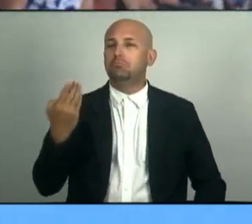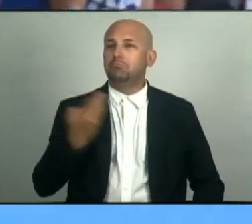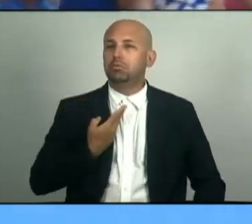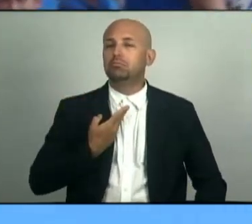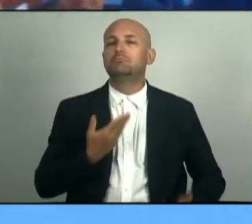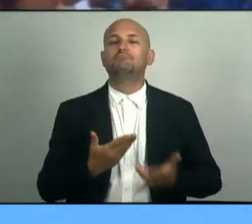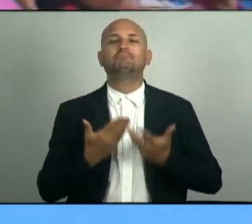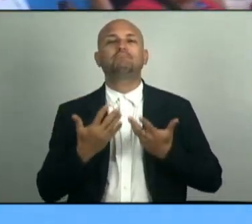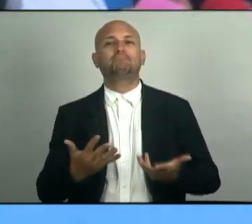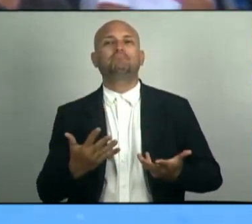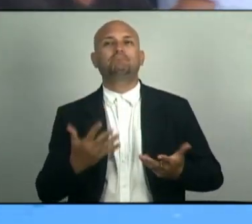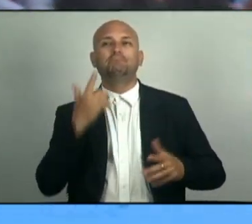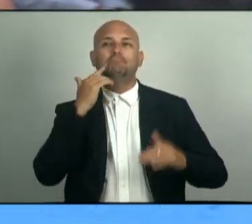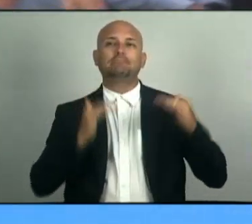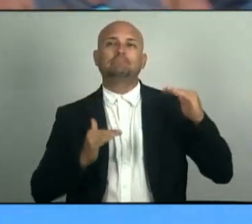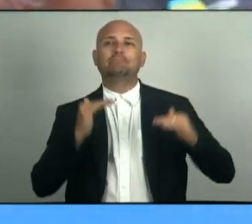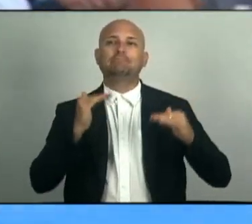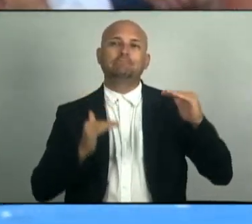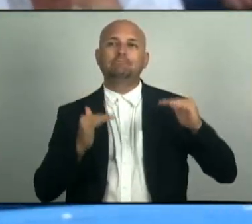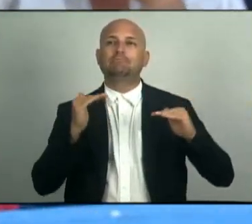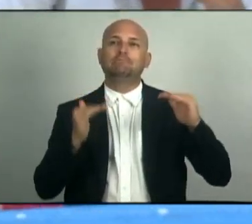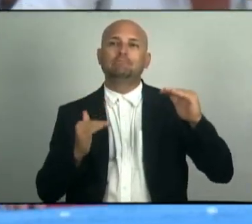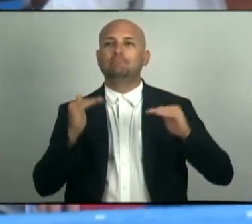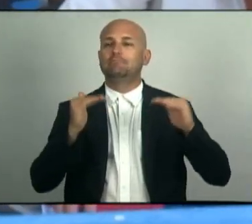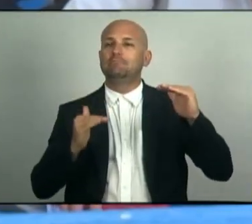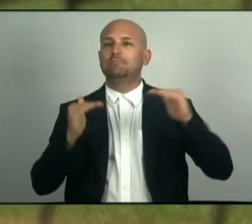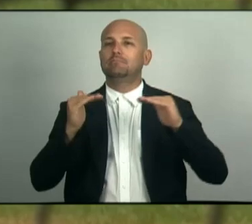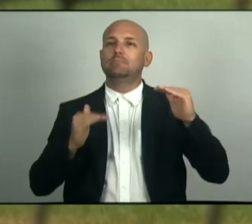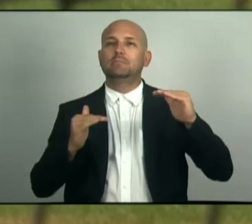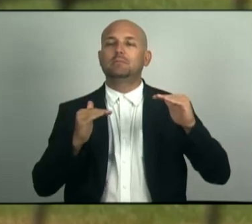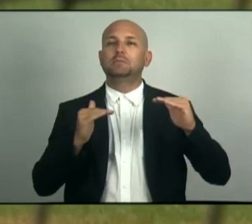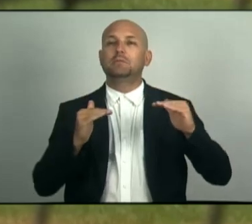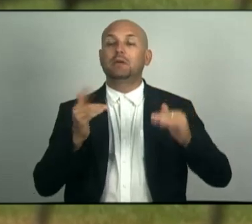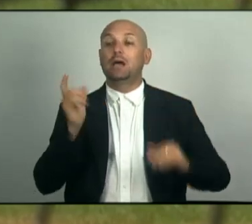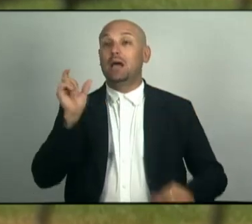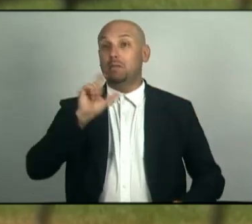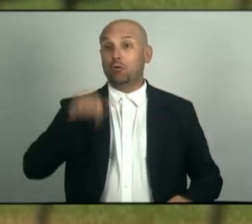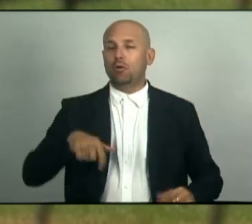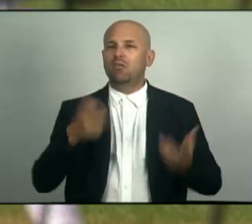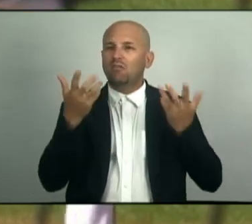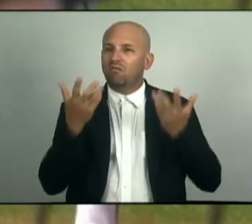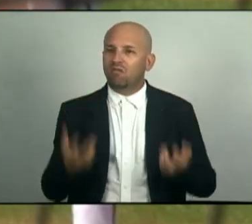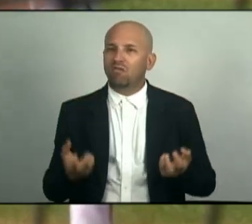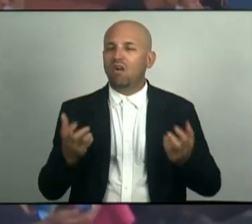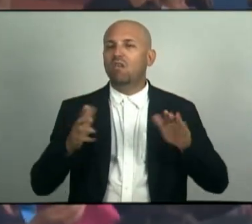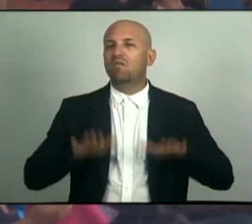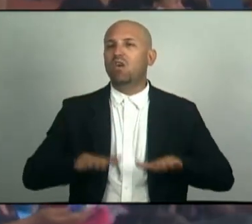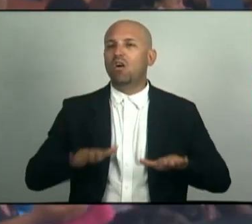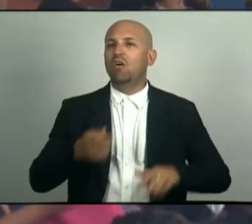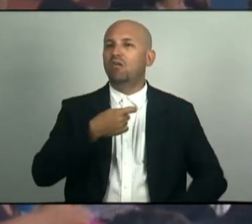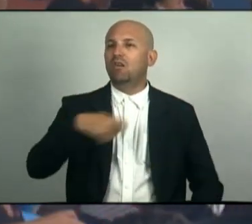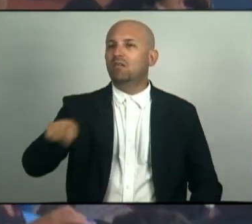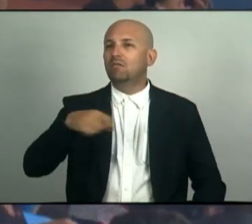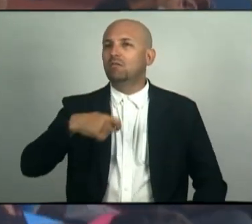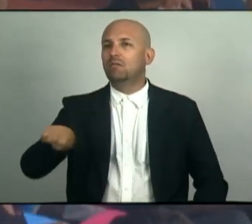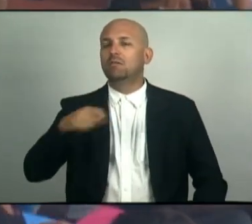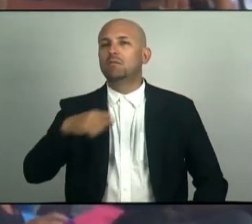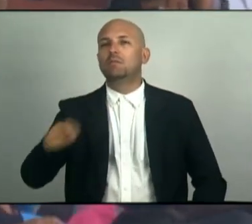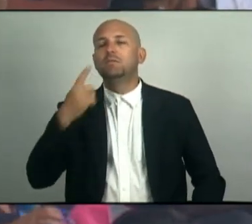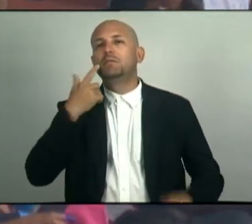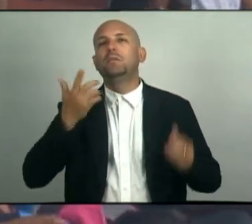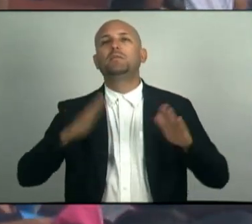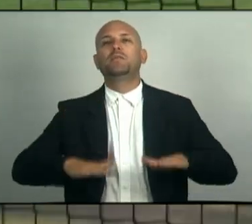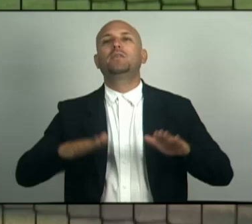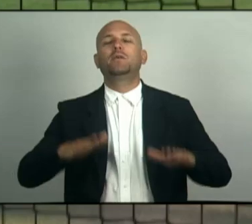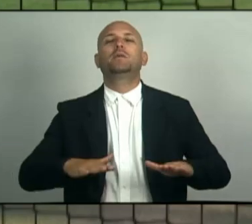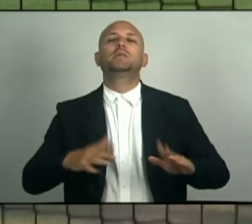con marcadores cerrados al concluir los choques de pelota con un bateo deprimido por ambas partes a excepción de la jornada de este jueves donde